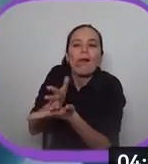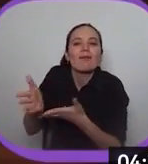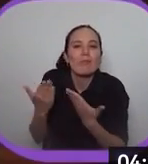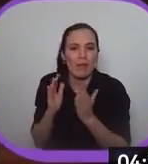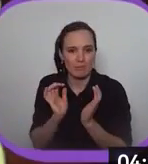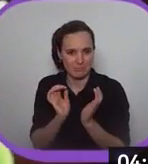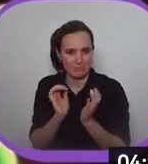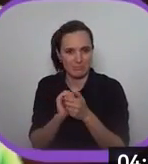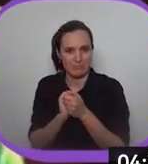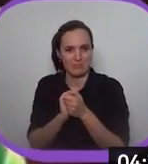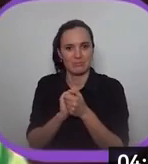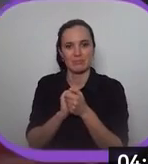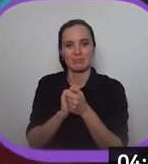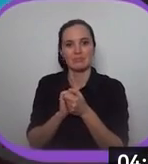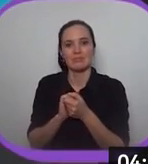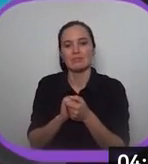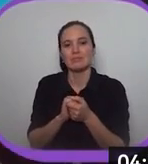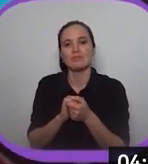Tierra.